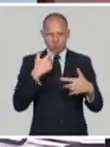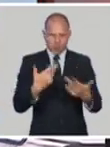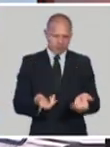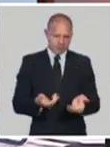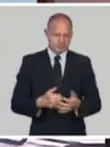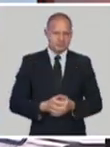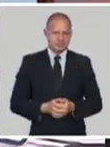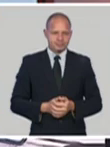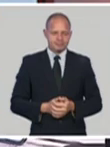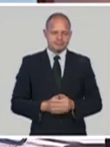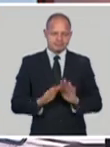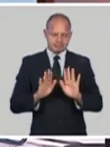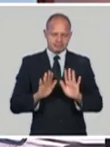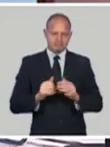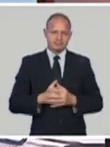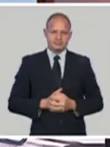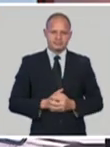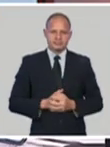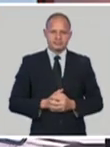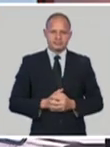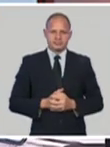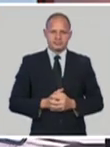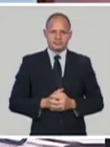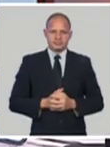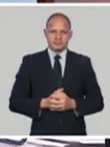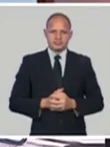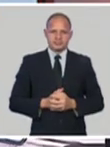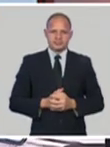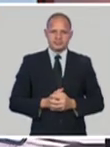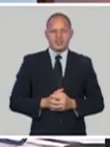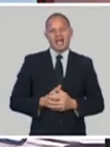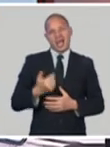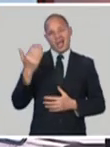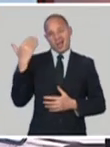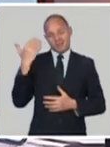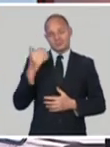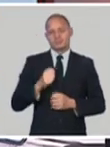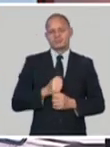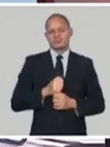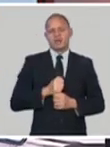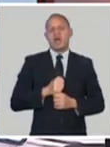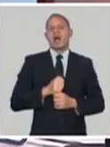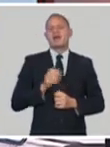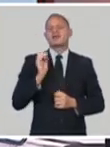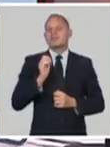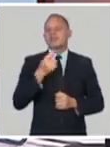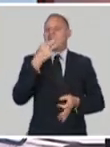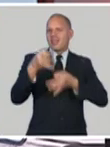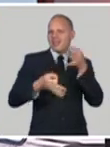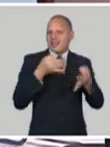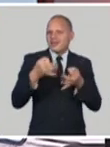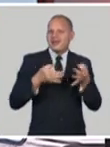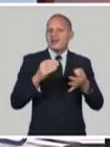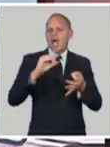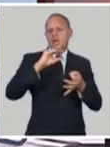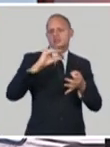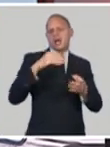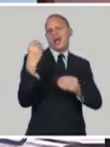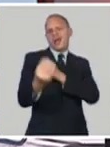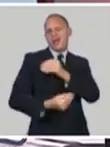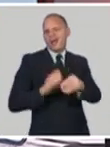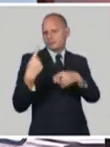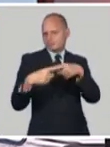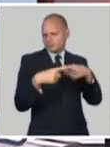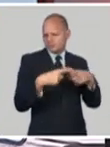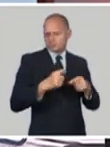determinados entendimientos. El cálculo que se había hecho de la reforma salarial inicialmente estaba en el orden